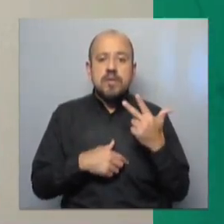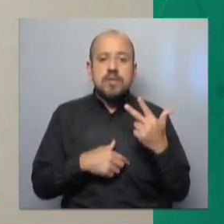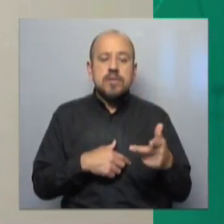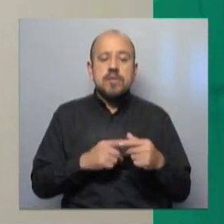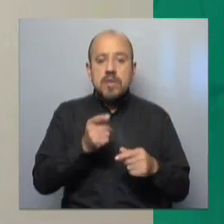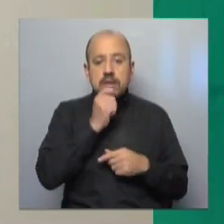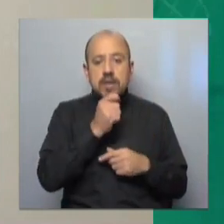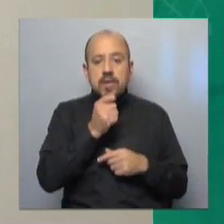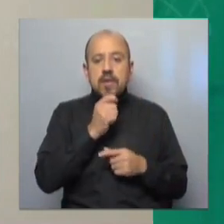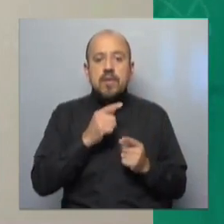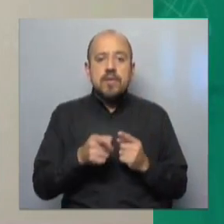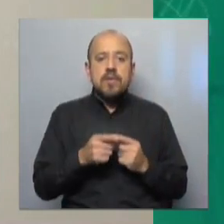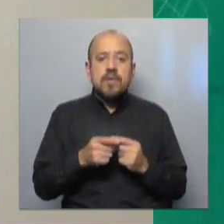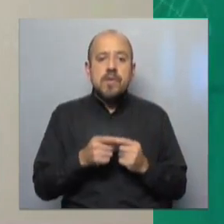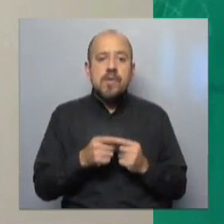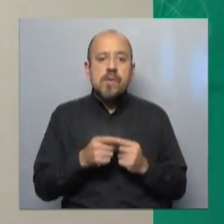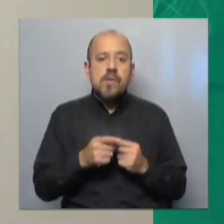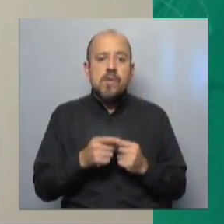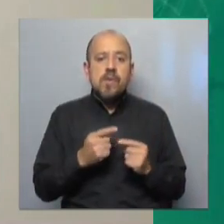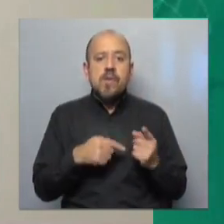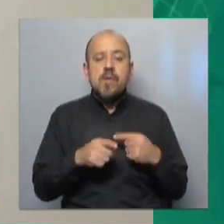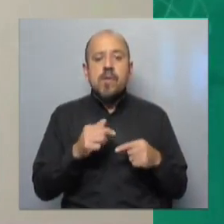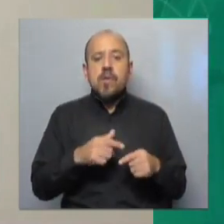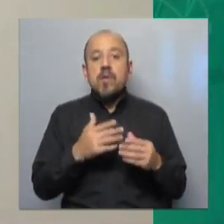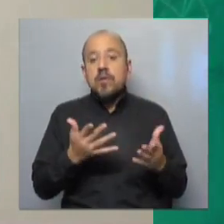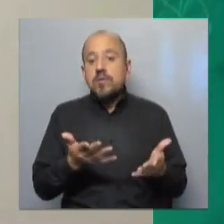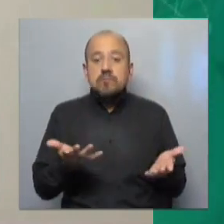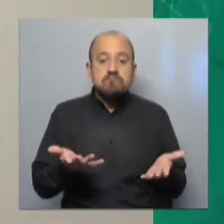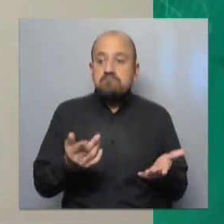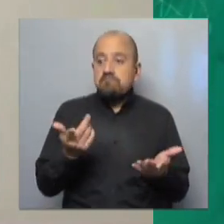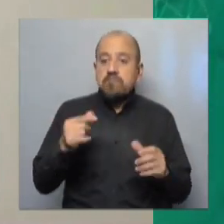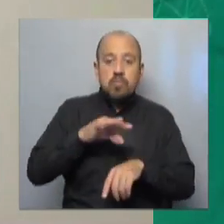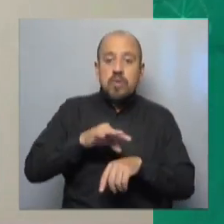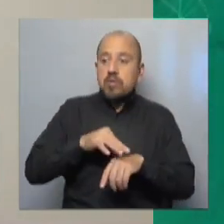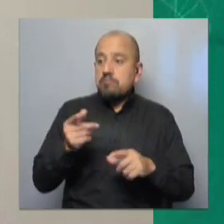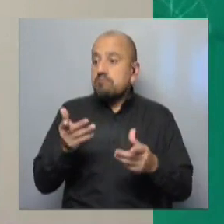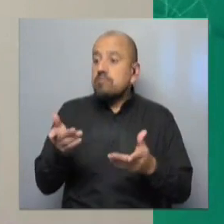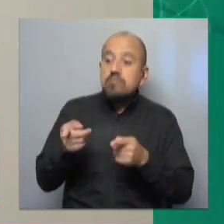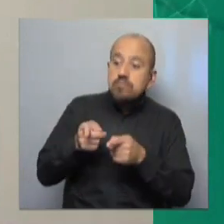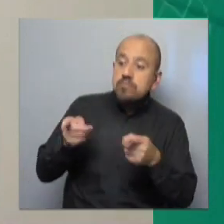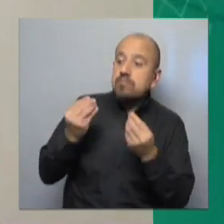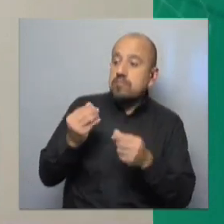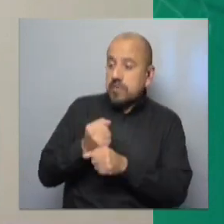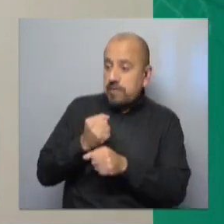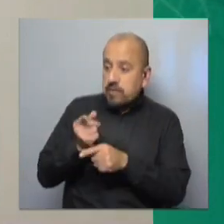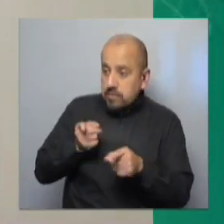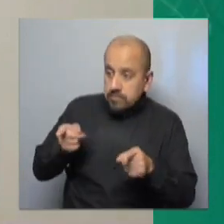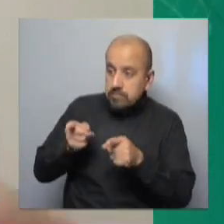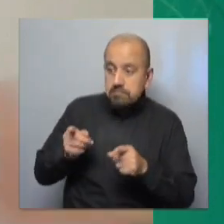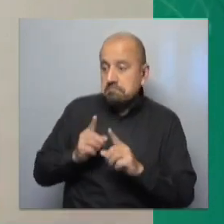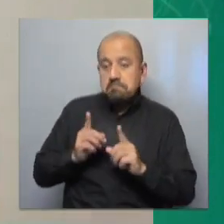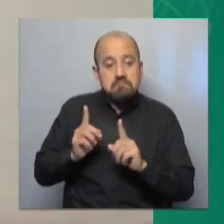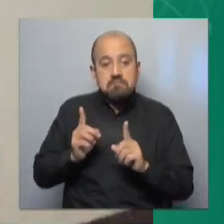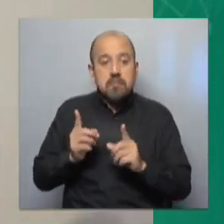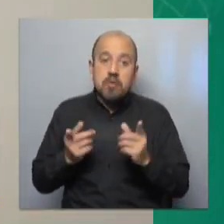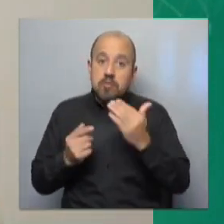entrevistados cosa que corroboramos con los colegas que todavía no habían sido llamados pero bueno sabíamos que había un compromiso de las empresas de